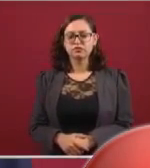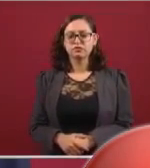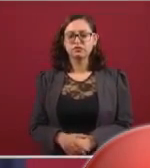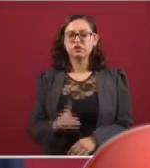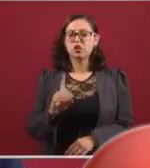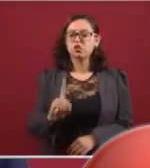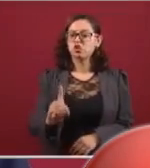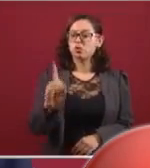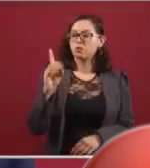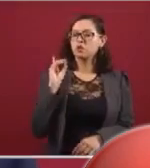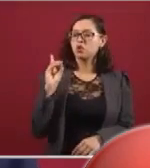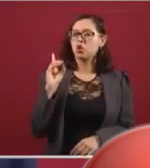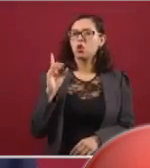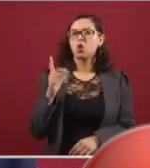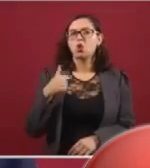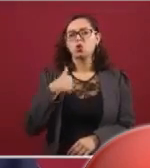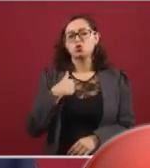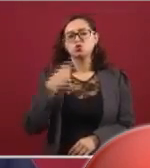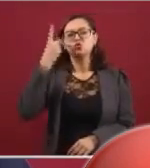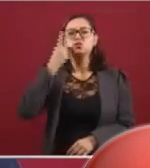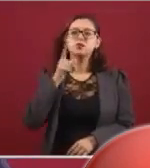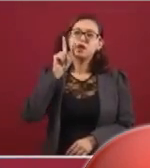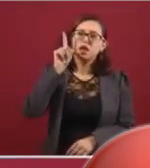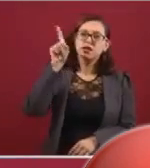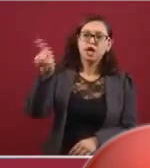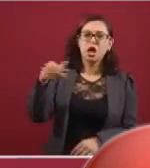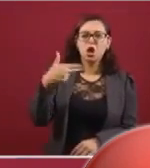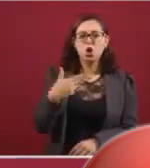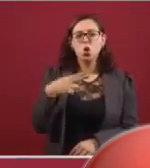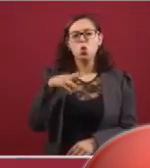dormí en Huejutla.